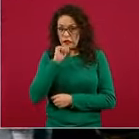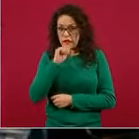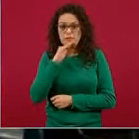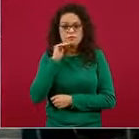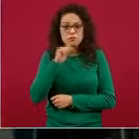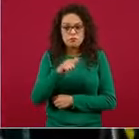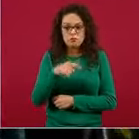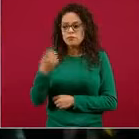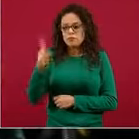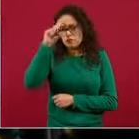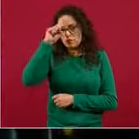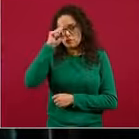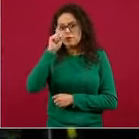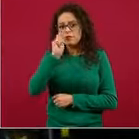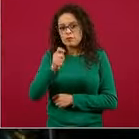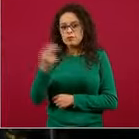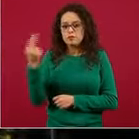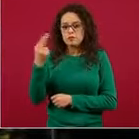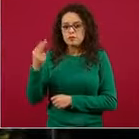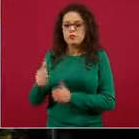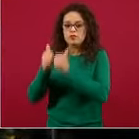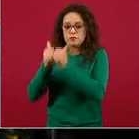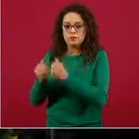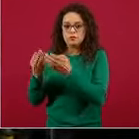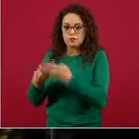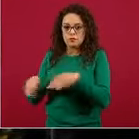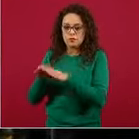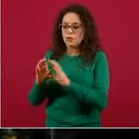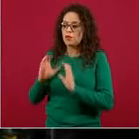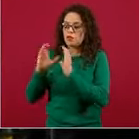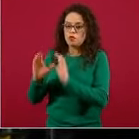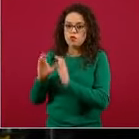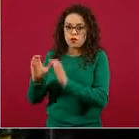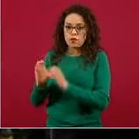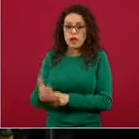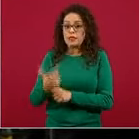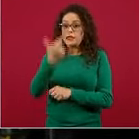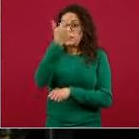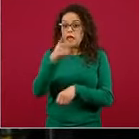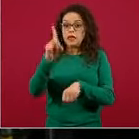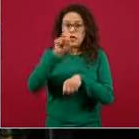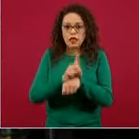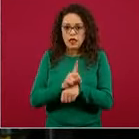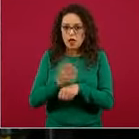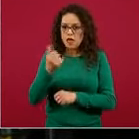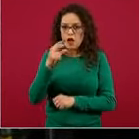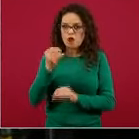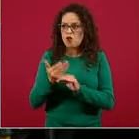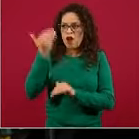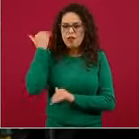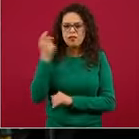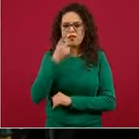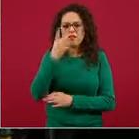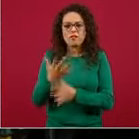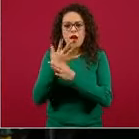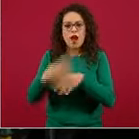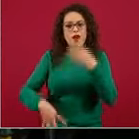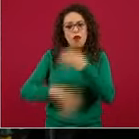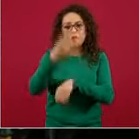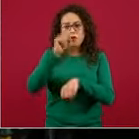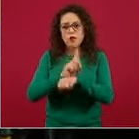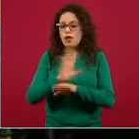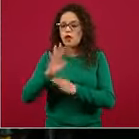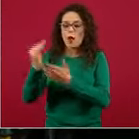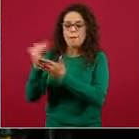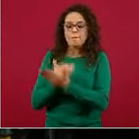recomiendan enclaustrarse o cuidarse o quedarse en casa solo por 7 días y no por 14 como era antes. Entonces no sé si